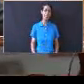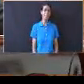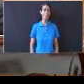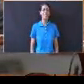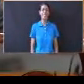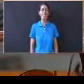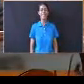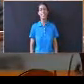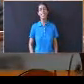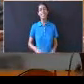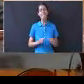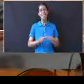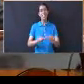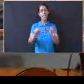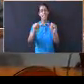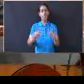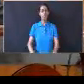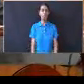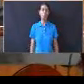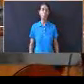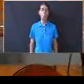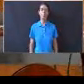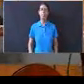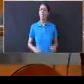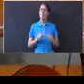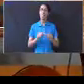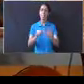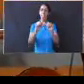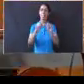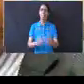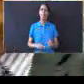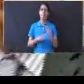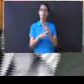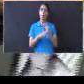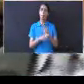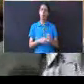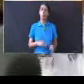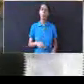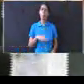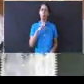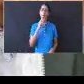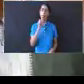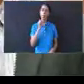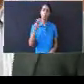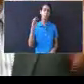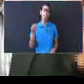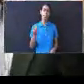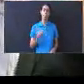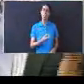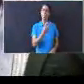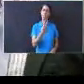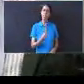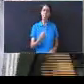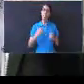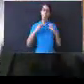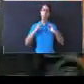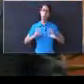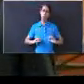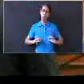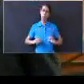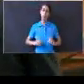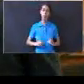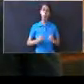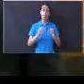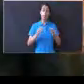Y siga. Y siga. El problema es que a veces los huesos de los muertos los